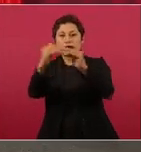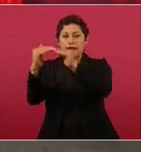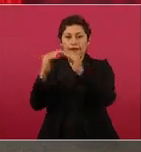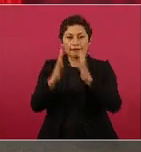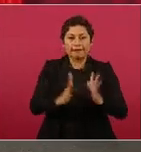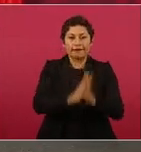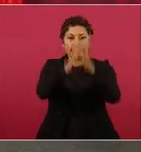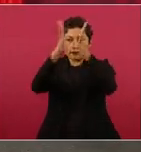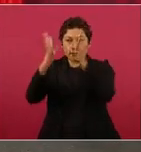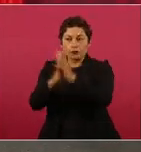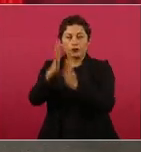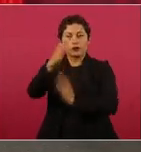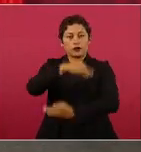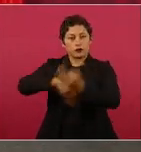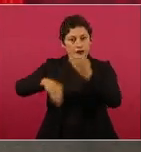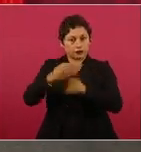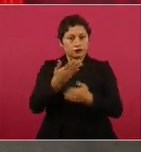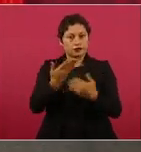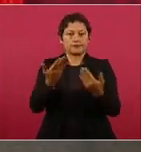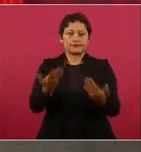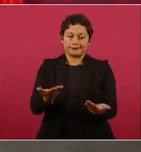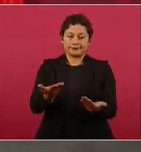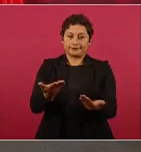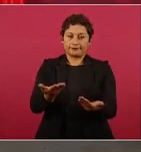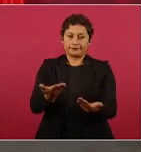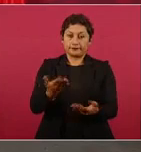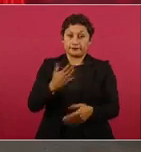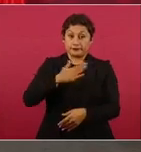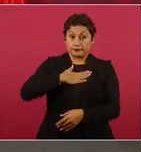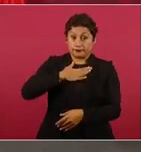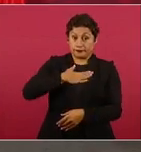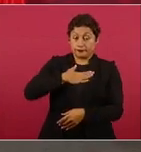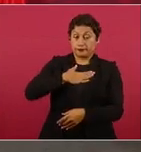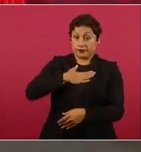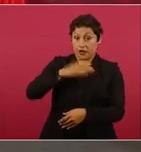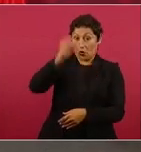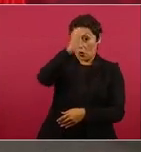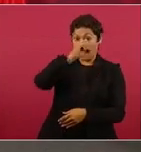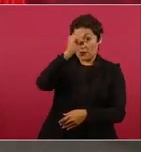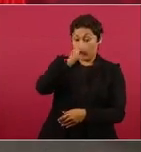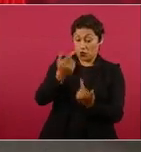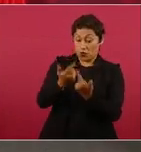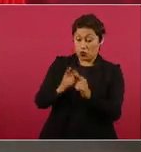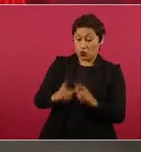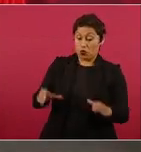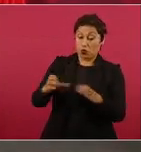Mi opinión en el caso de Morena es de que